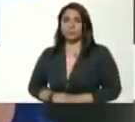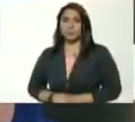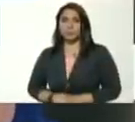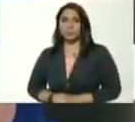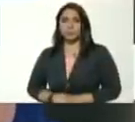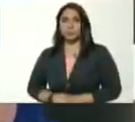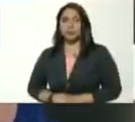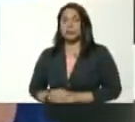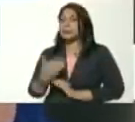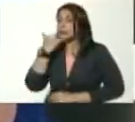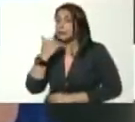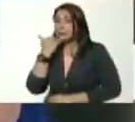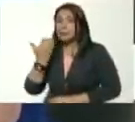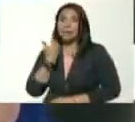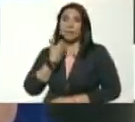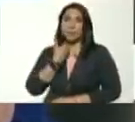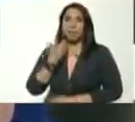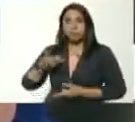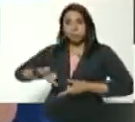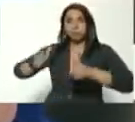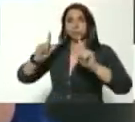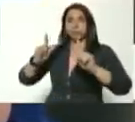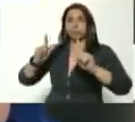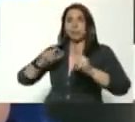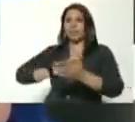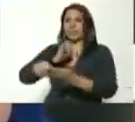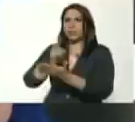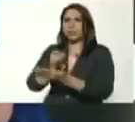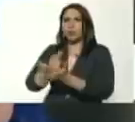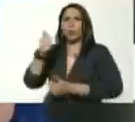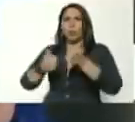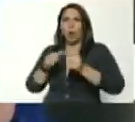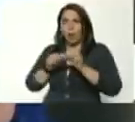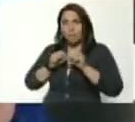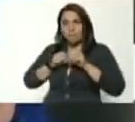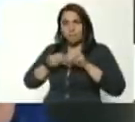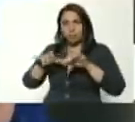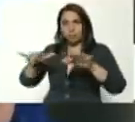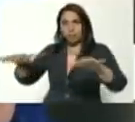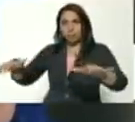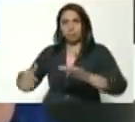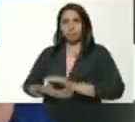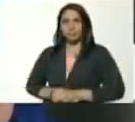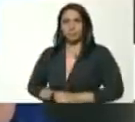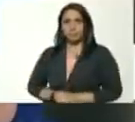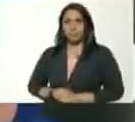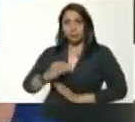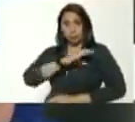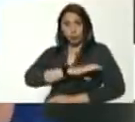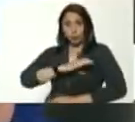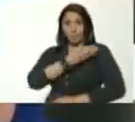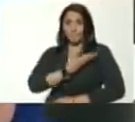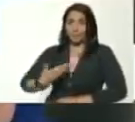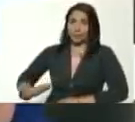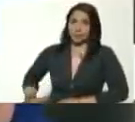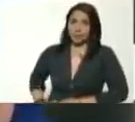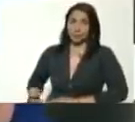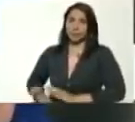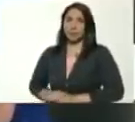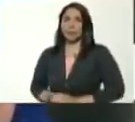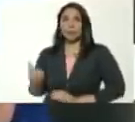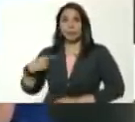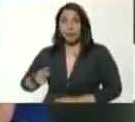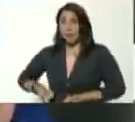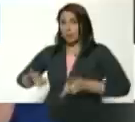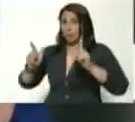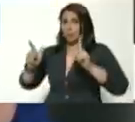virus, porque eso nos permite a nosotros identificar los focos de contagio. La Comisión Presidencial se mantiene activa,